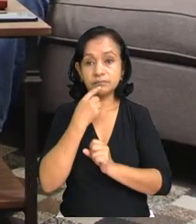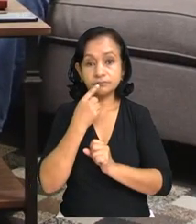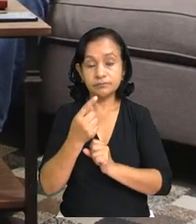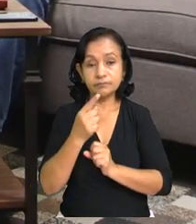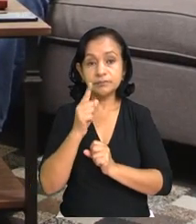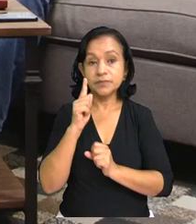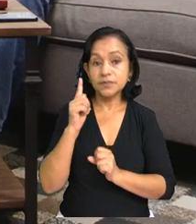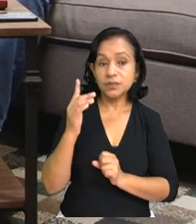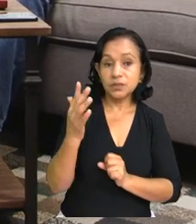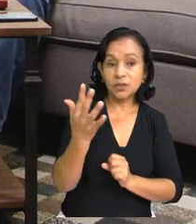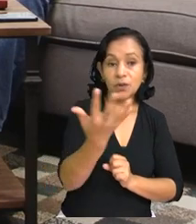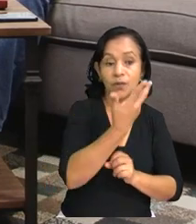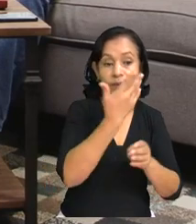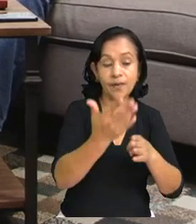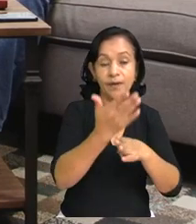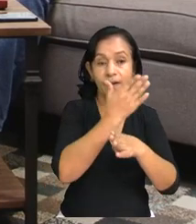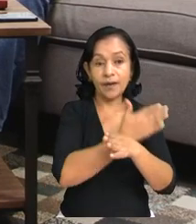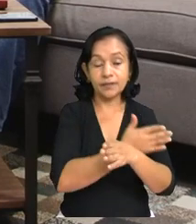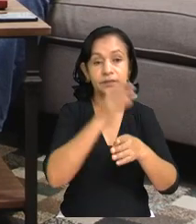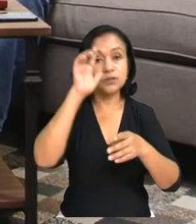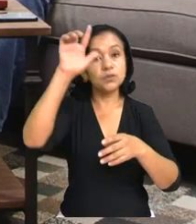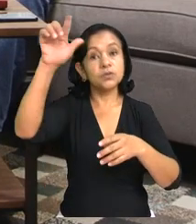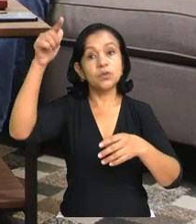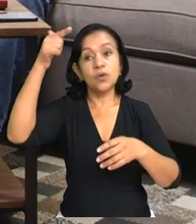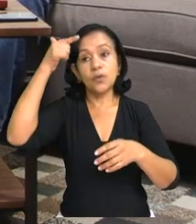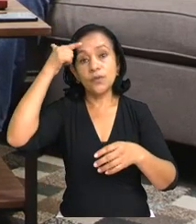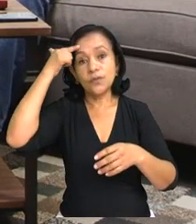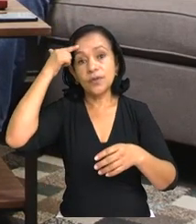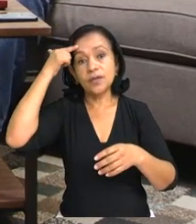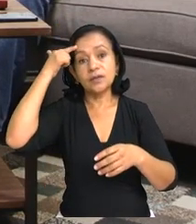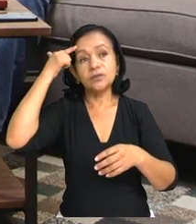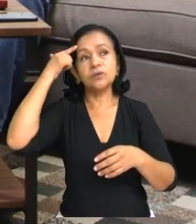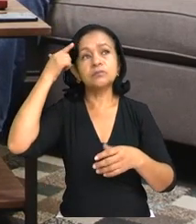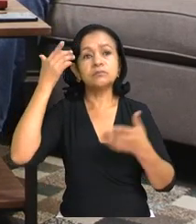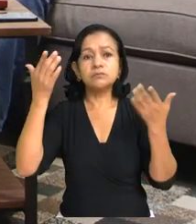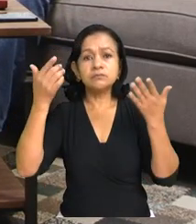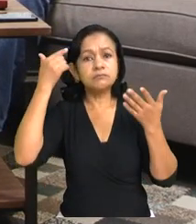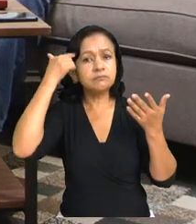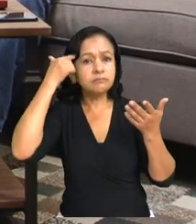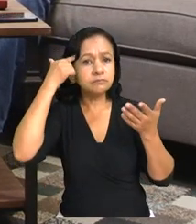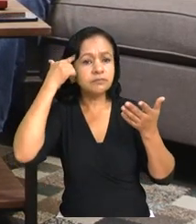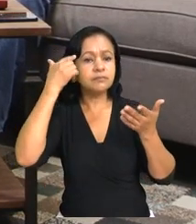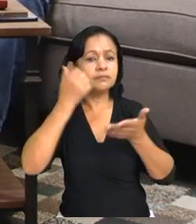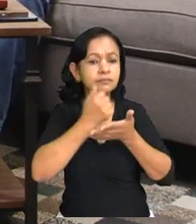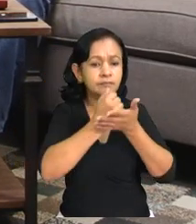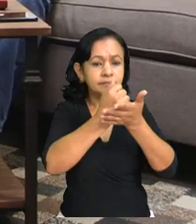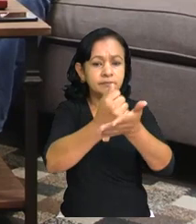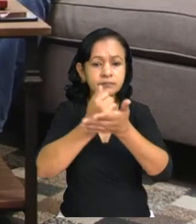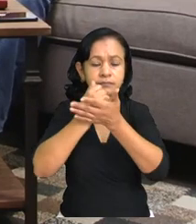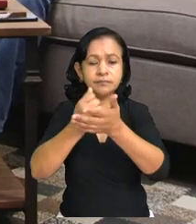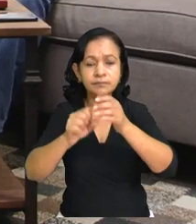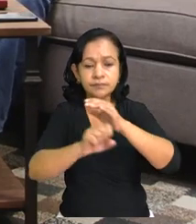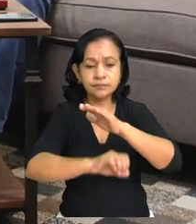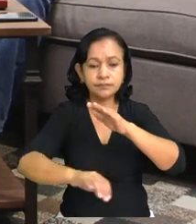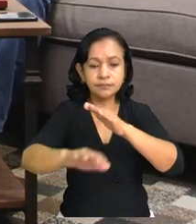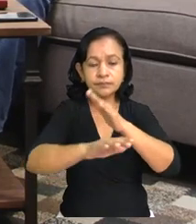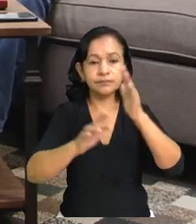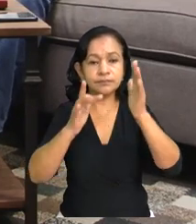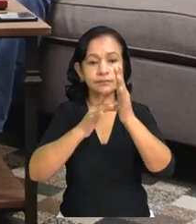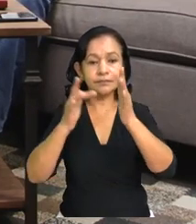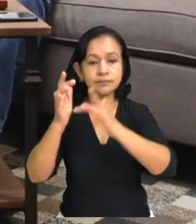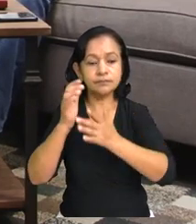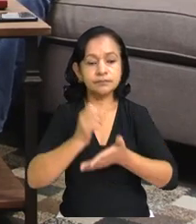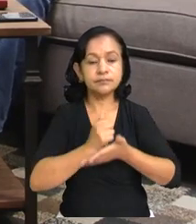Nosotros nos hemos planteado que somos un gobierno que tiene una mentalidad solidaria, socialista y cristiana. Entonces, si